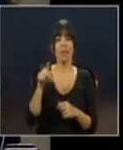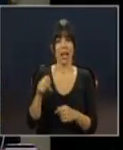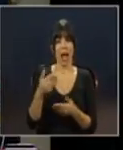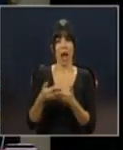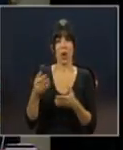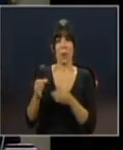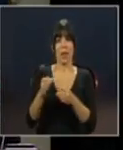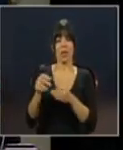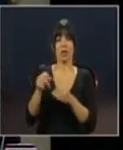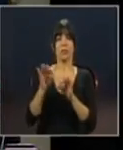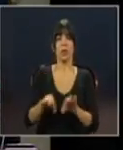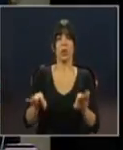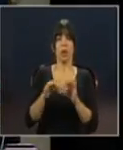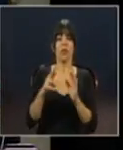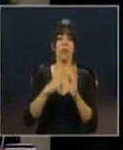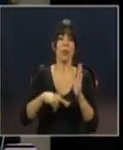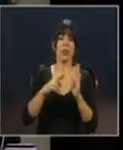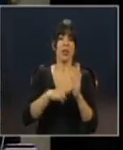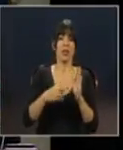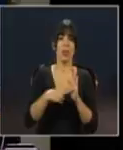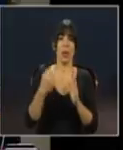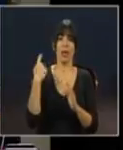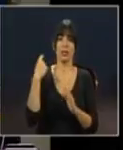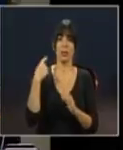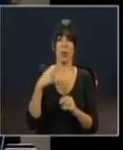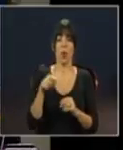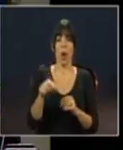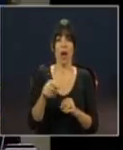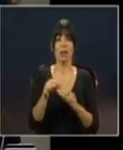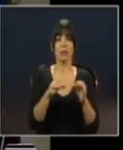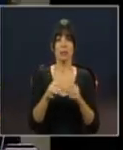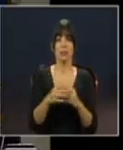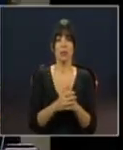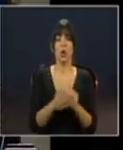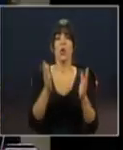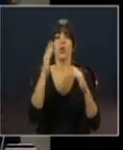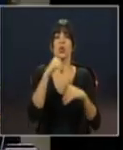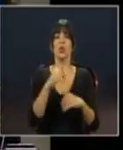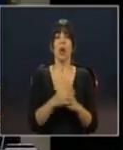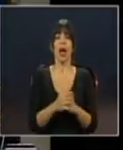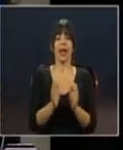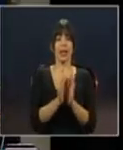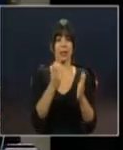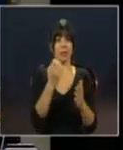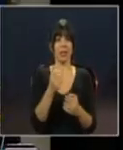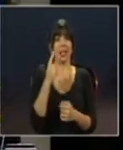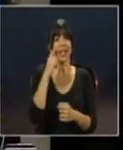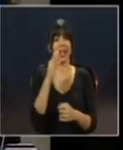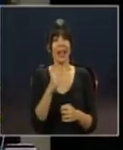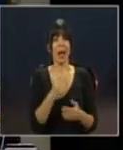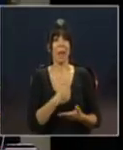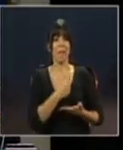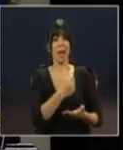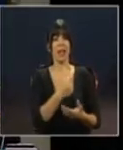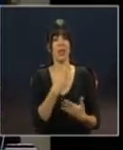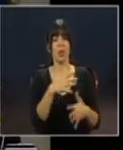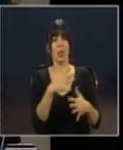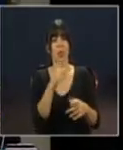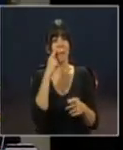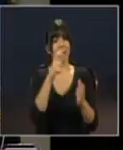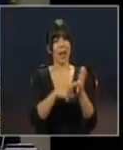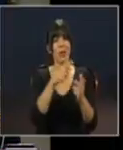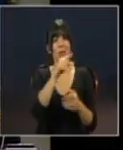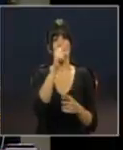argumento, repetido recientemente, que no ha habido mérito ninguno en el manejo macroeconómico del gobierno, alegando que las